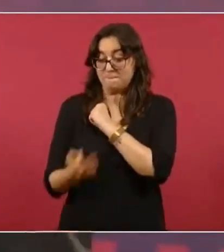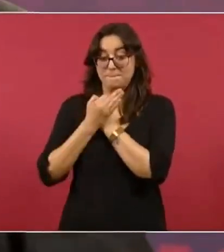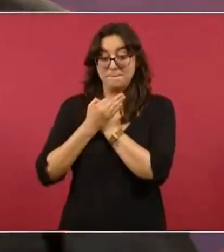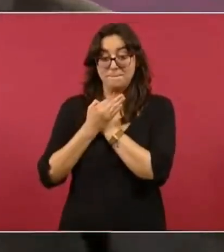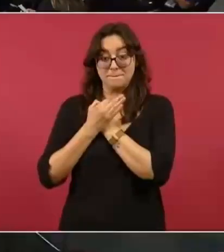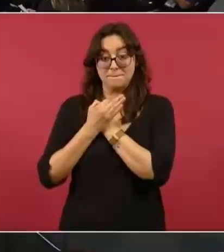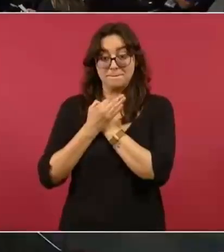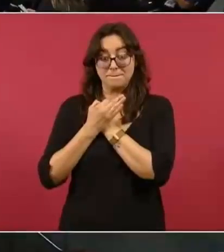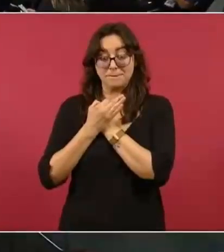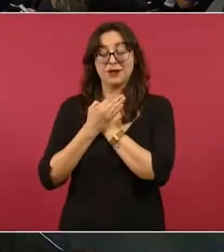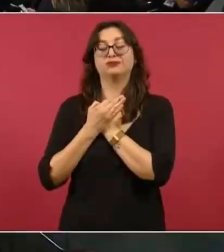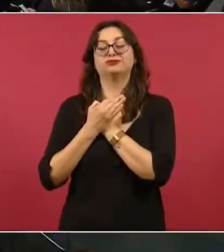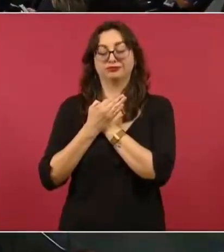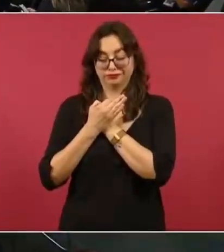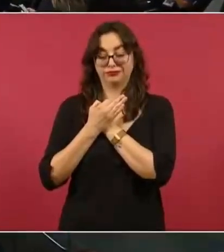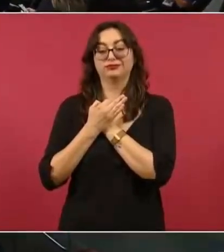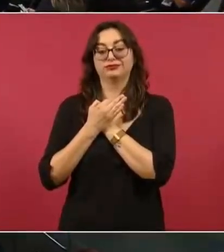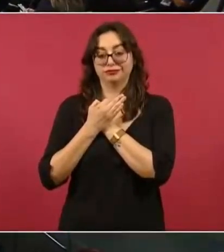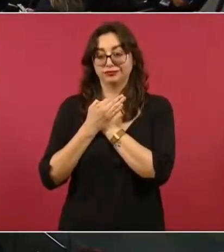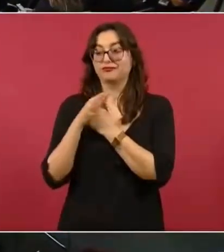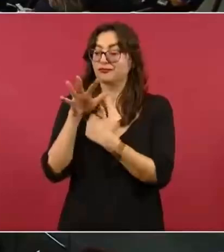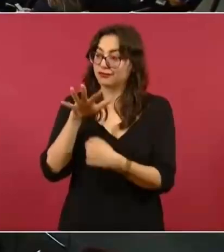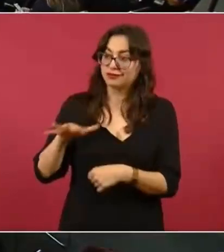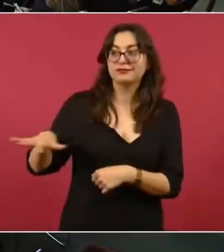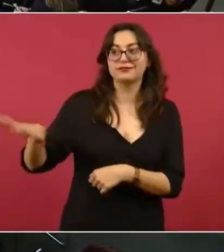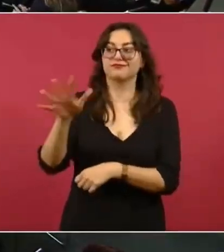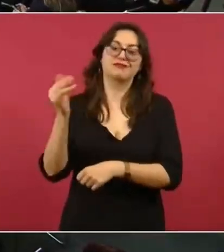era que fue